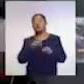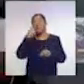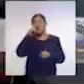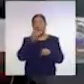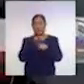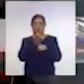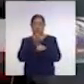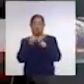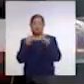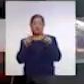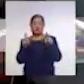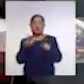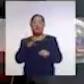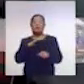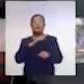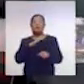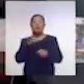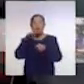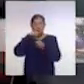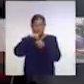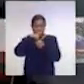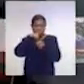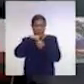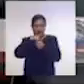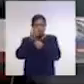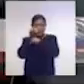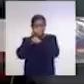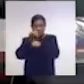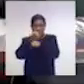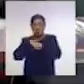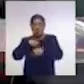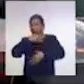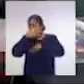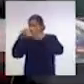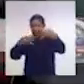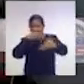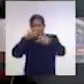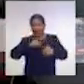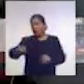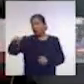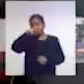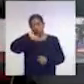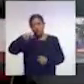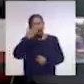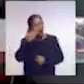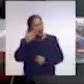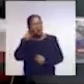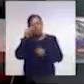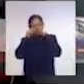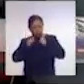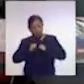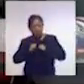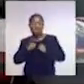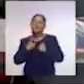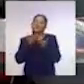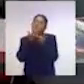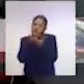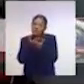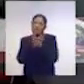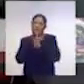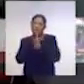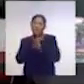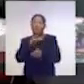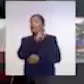estado el tener donación altruista y bueno, me dirijo a todo el auditorio que hoy muy amablemente nos ve para solicitarle que cualquier persona que